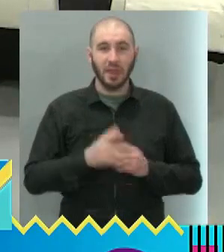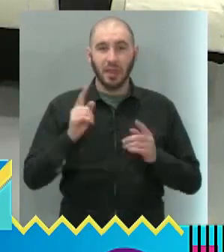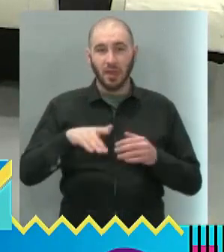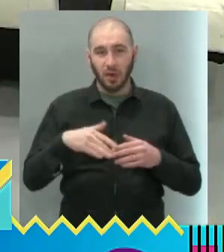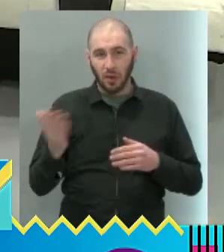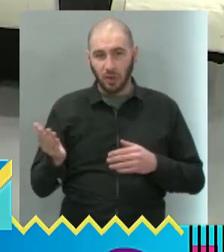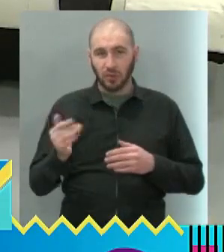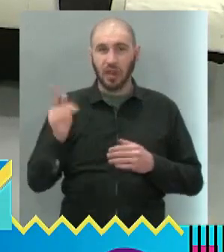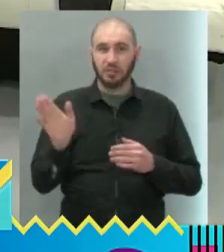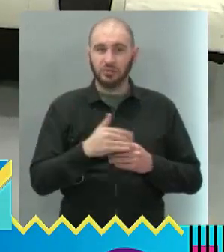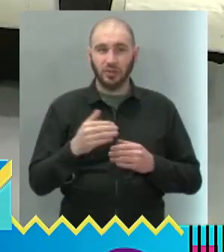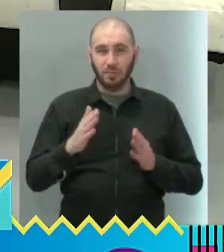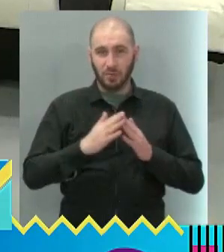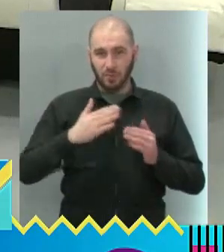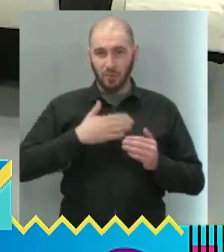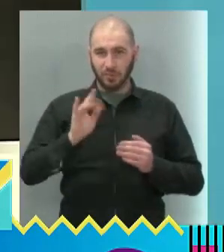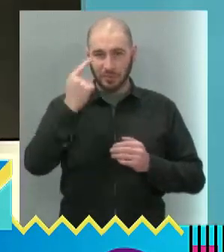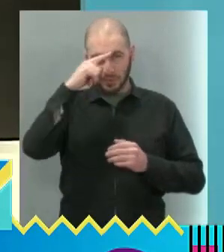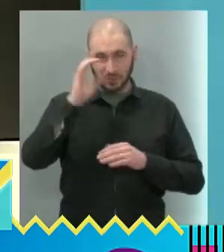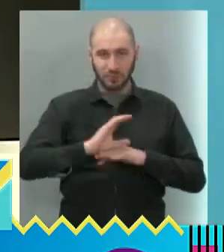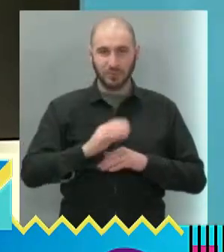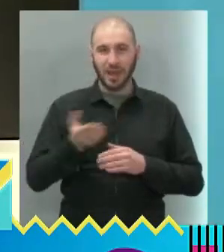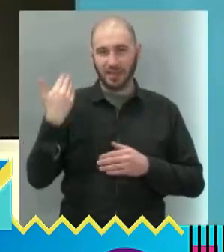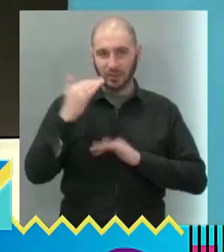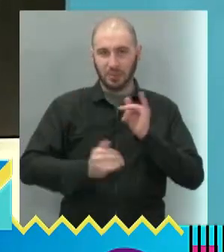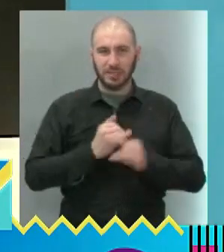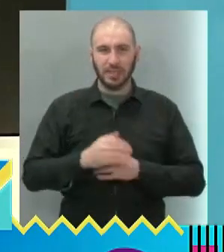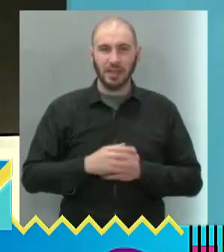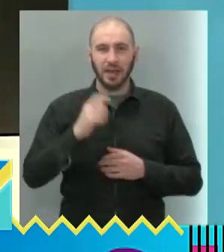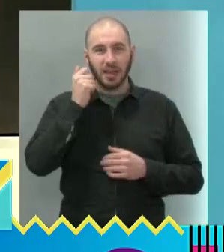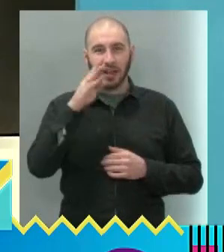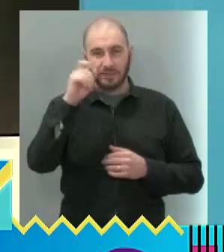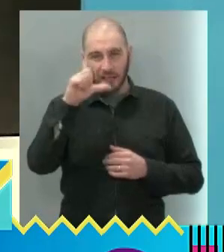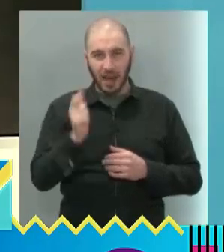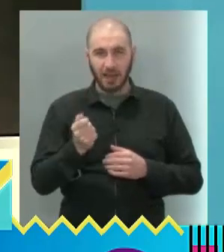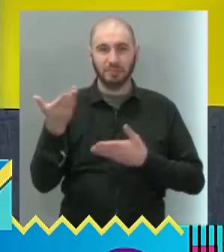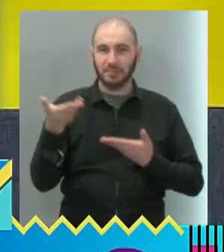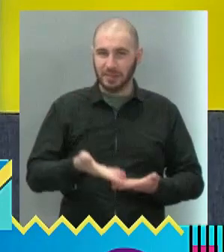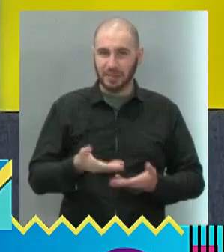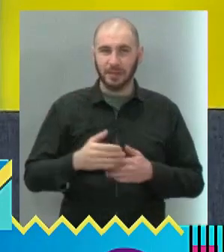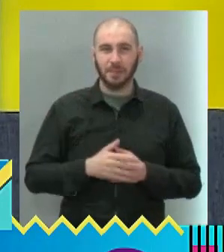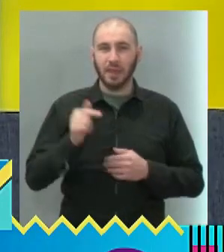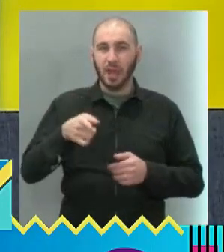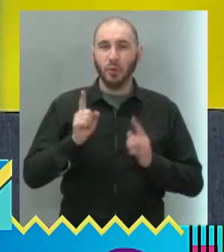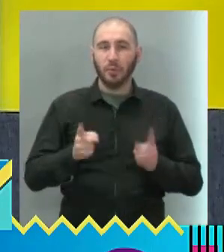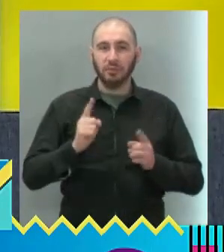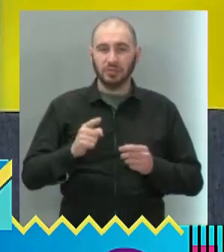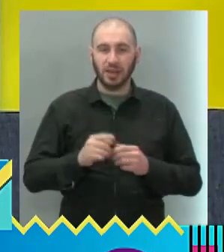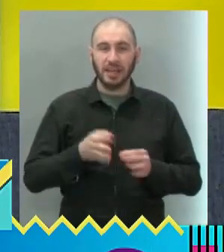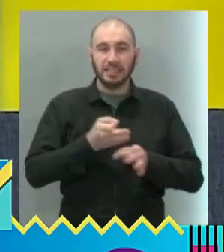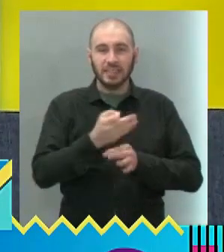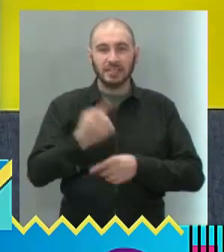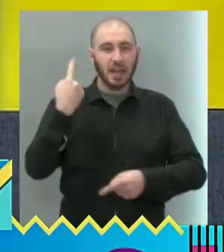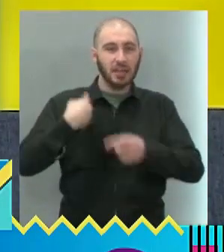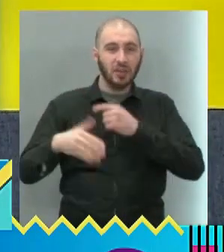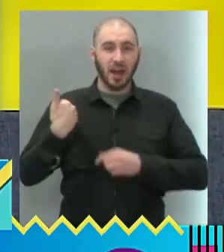del otro lado, hoy son todos de nuestra casa, de la universidad, como lo decíamos al principio. Gabriela Curi, bienvenida. Ella es profesora de la Cátedra de